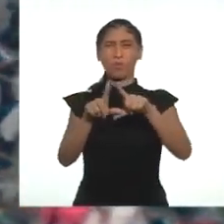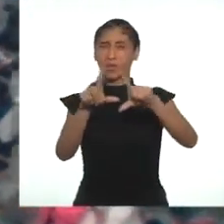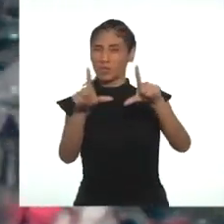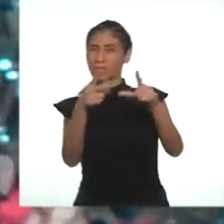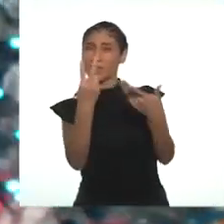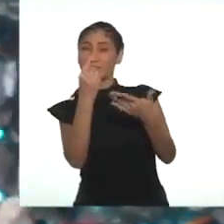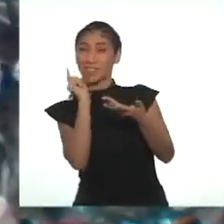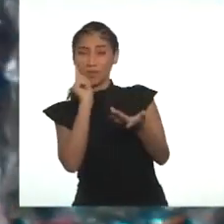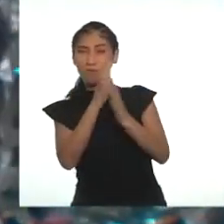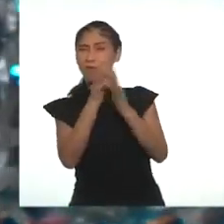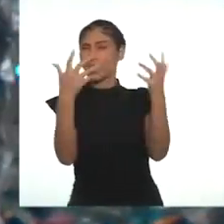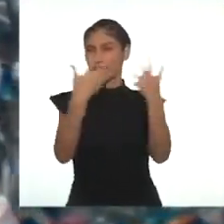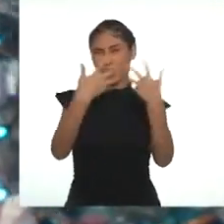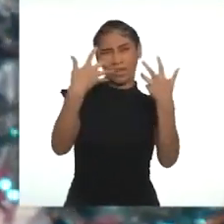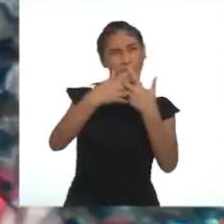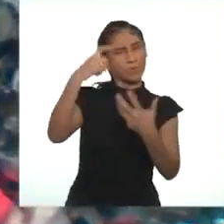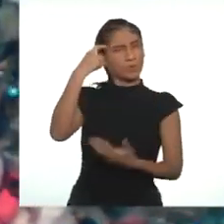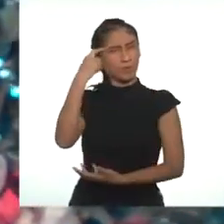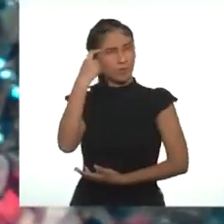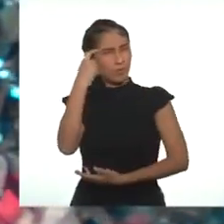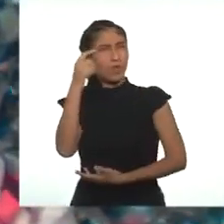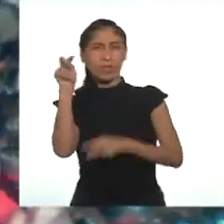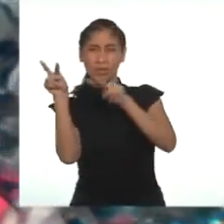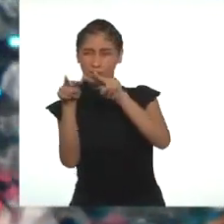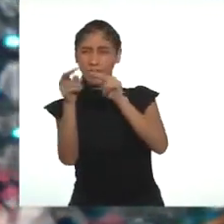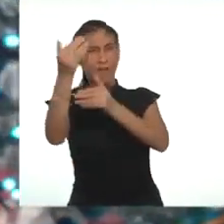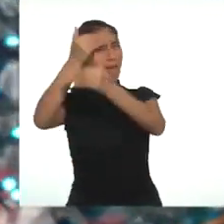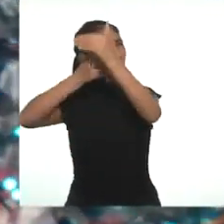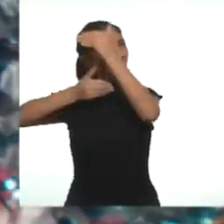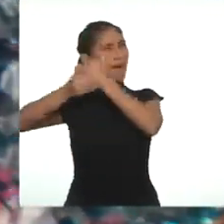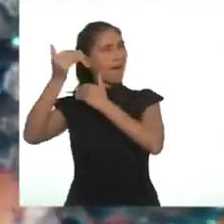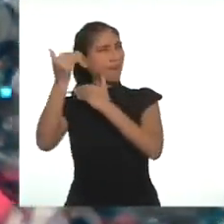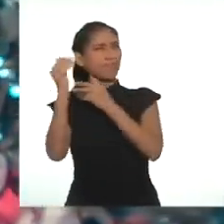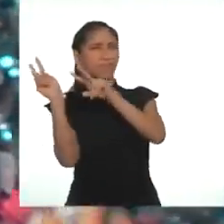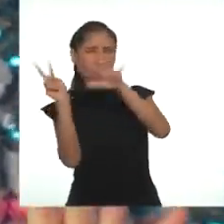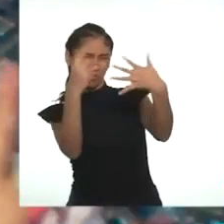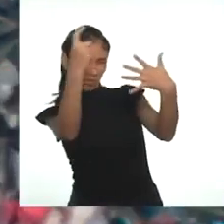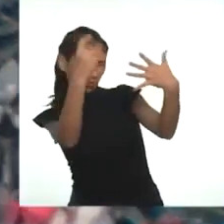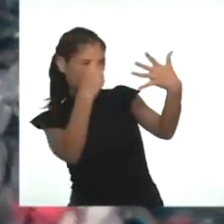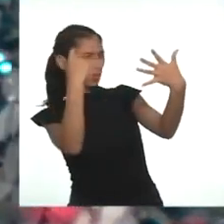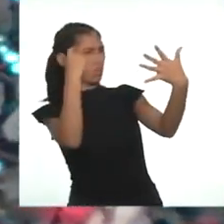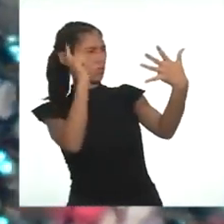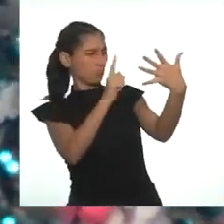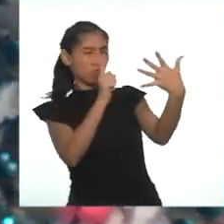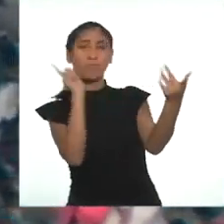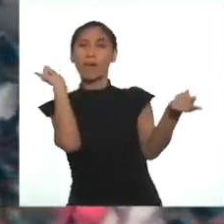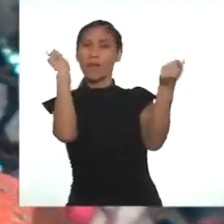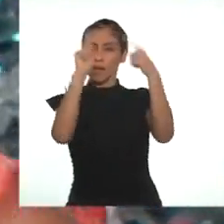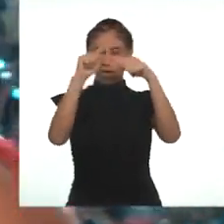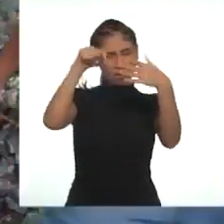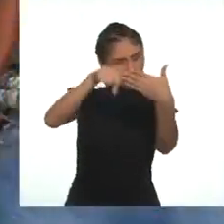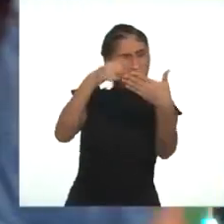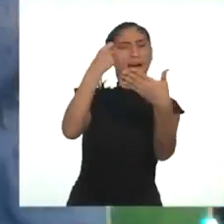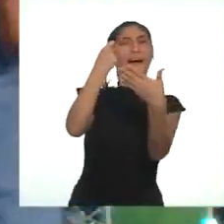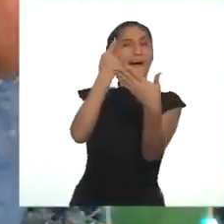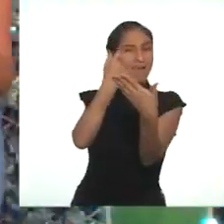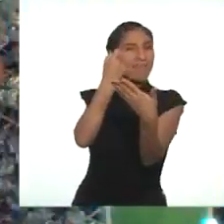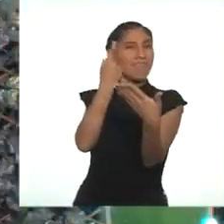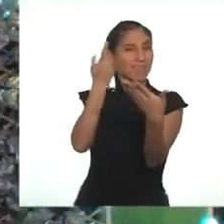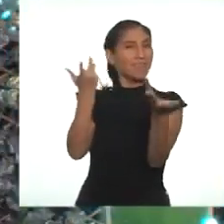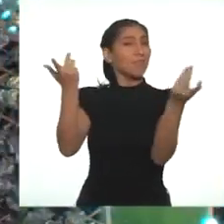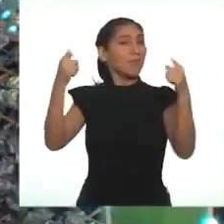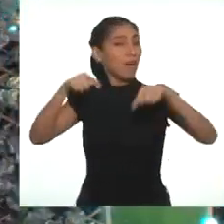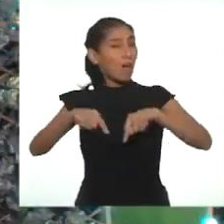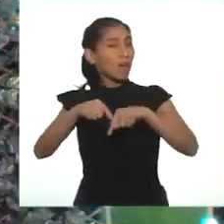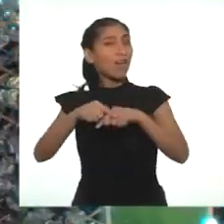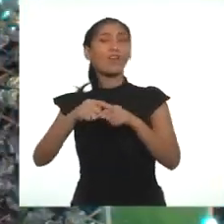Habíamos dejado nuestra aventura en una reflexión sobre los hechos que hemos visto del pasado para comprender el presente. ¿Qué logros